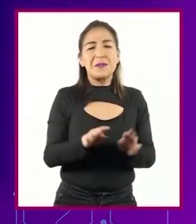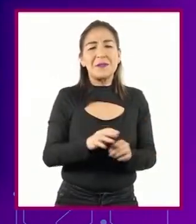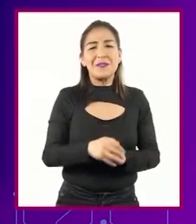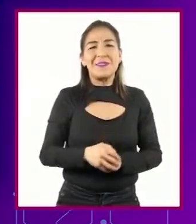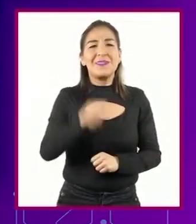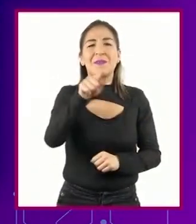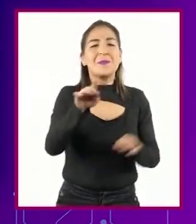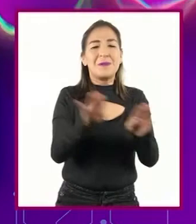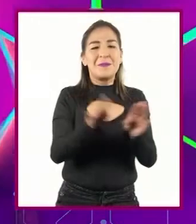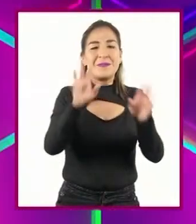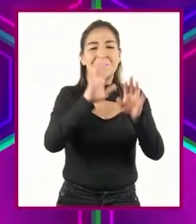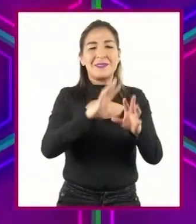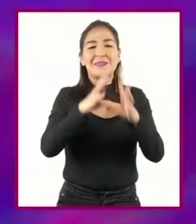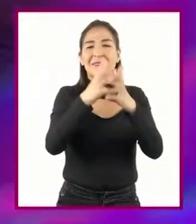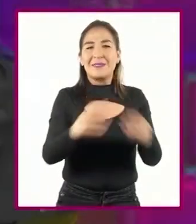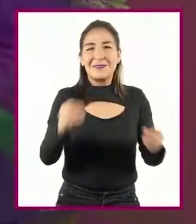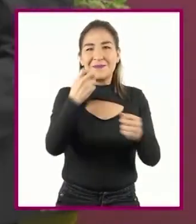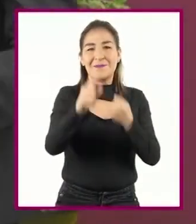conflictos?